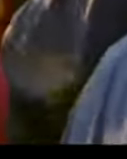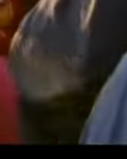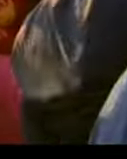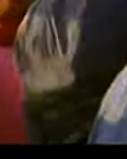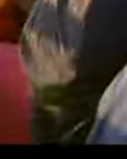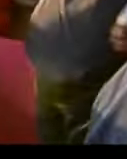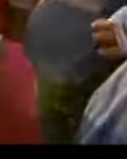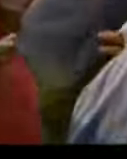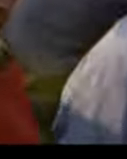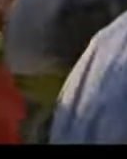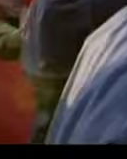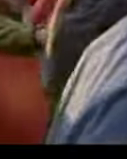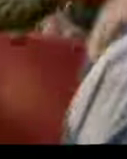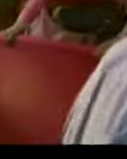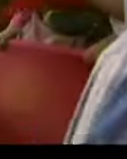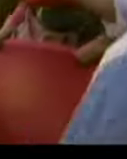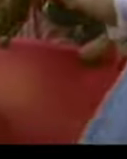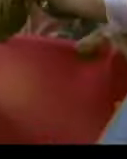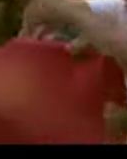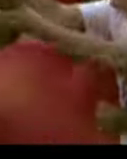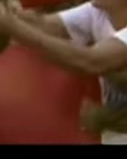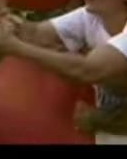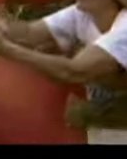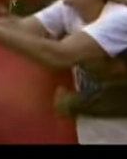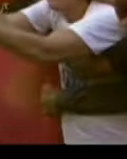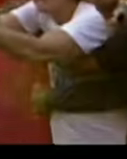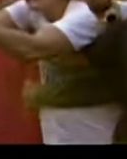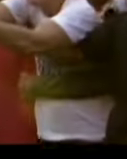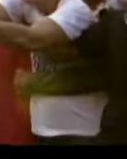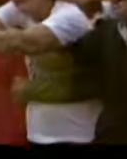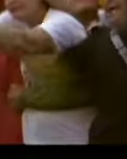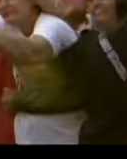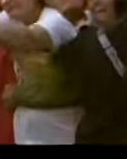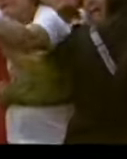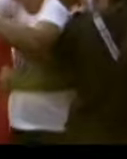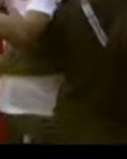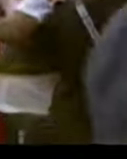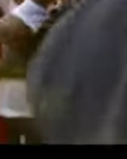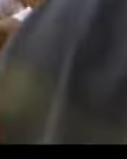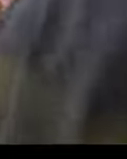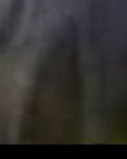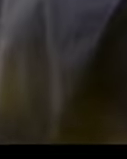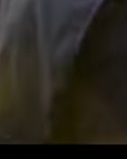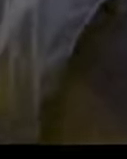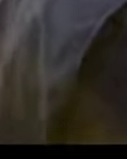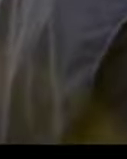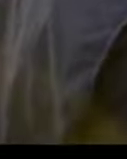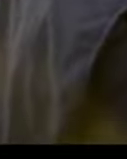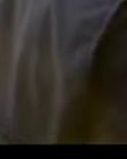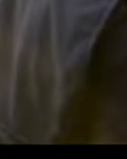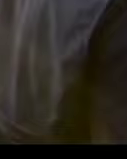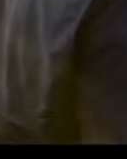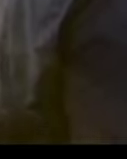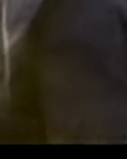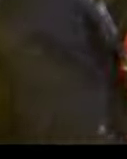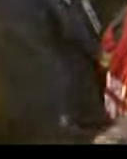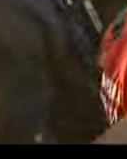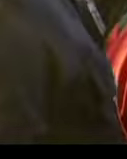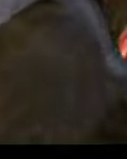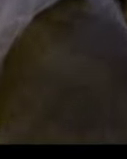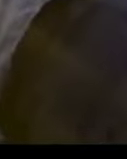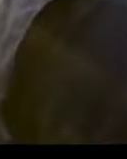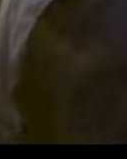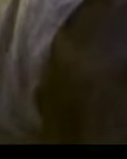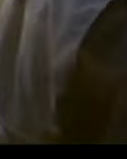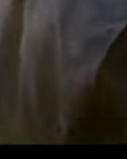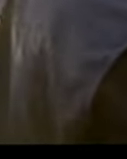social. Precisamente el vértice 5 de esta gran misión, relacionado con la mujer participativa y protagónica,